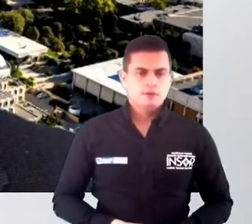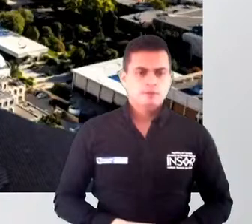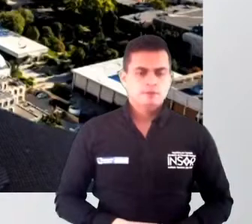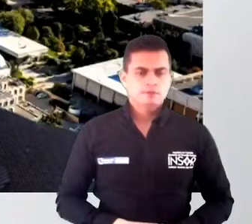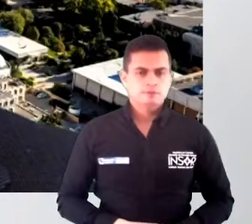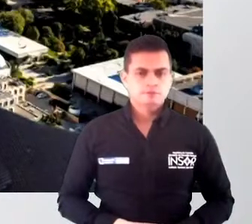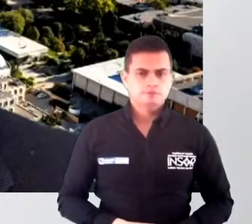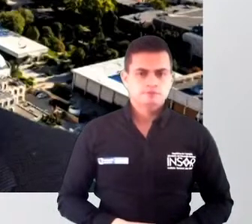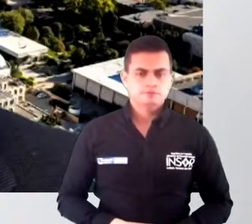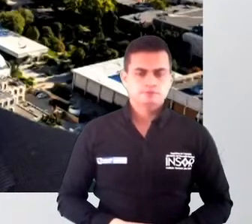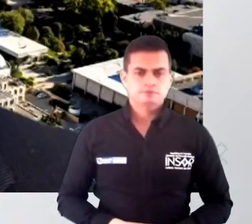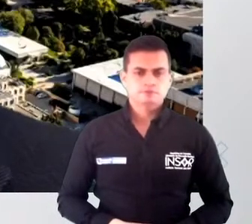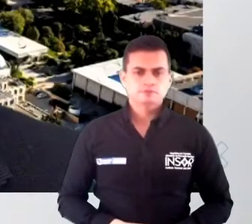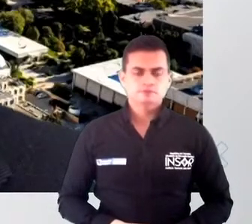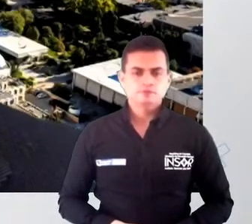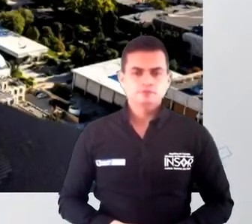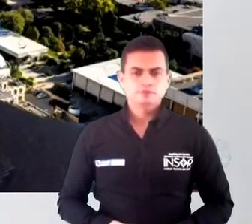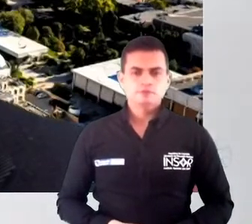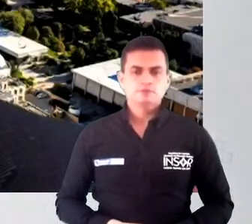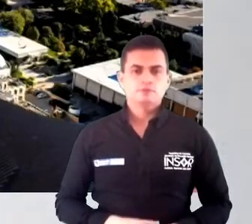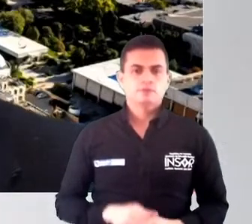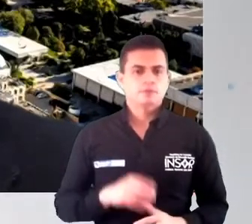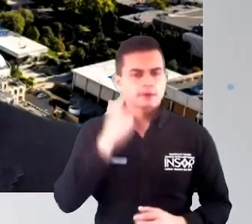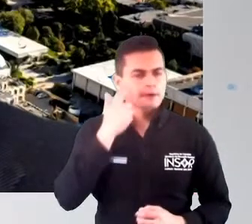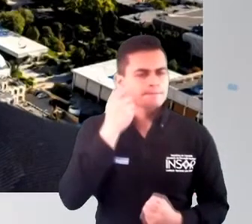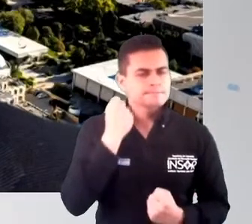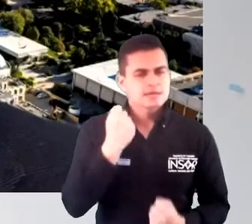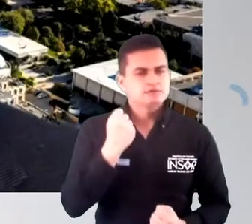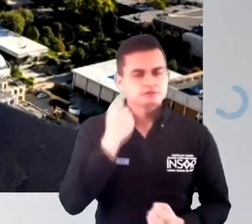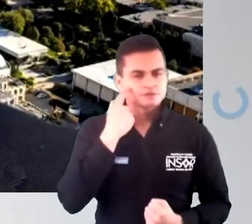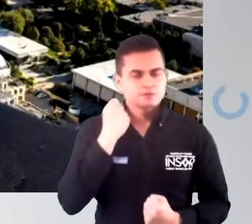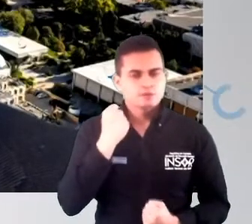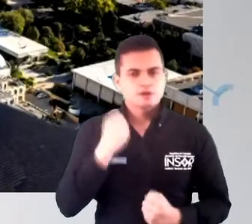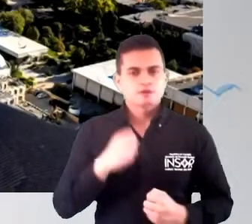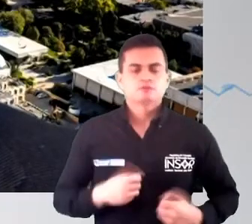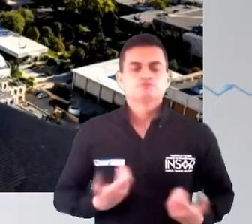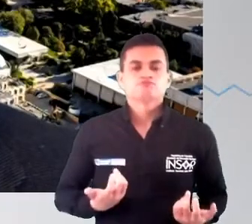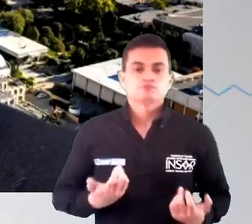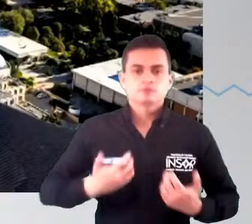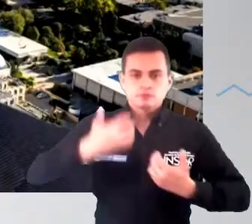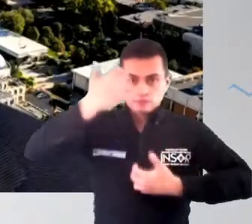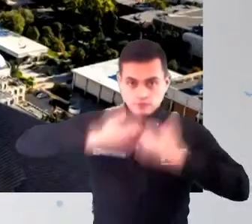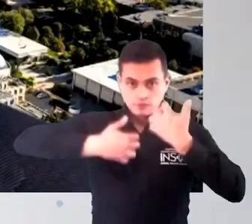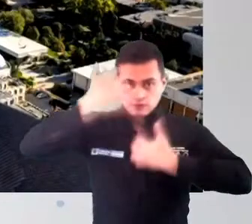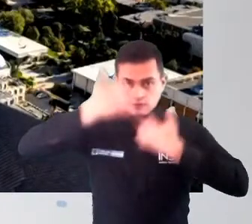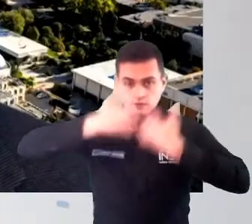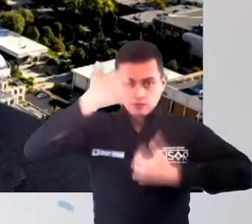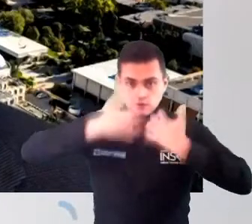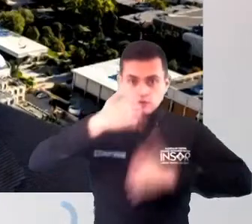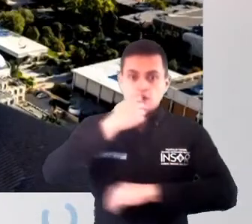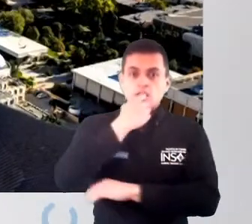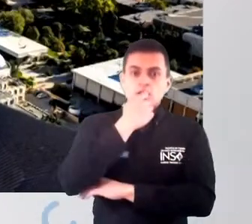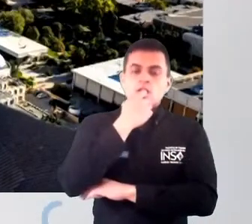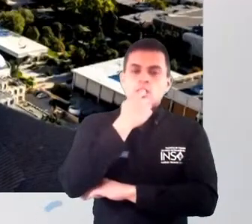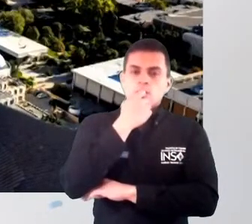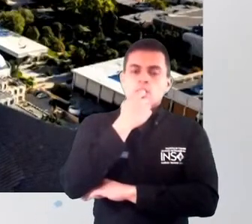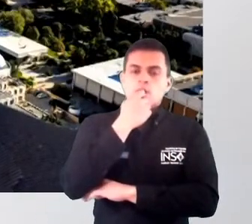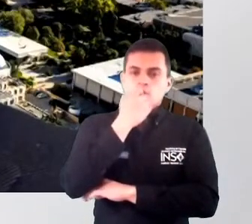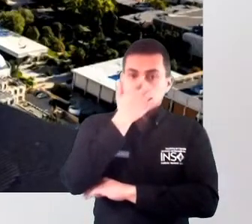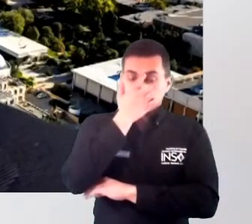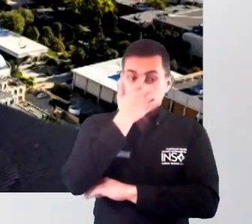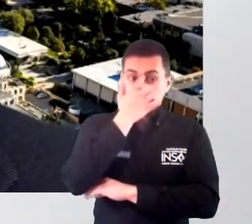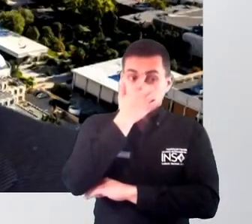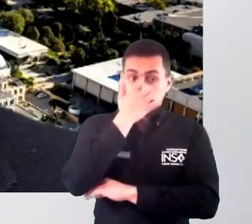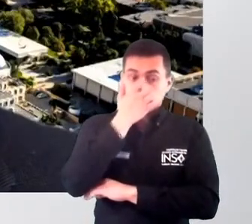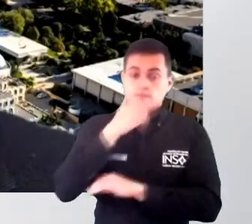Y lo más que podamos realizar, hacer que nuestras evaluaciones sean iguales a las actividades